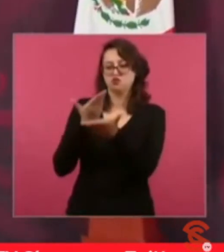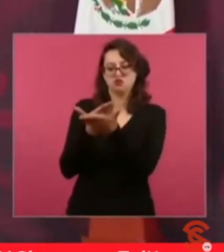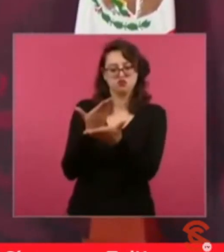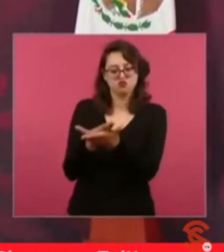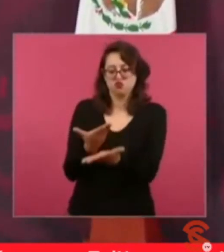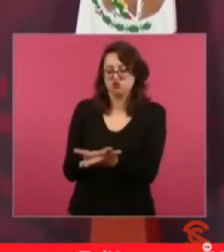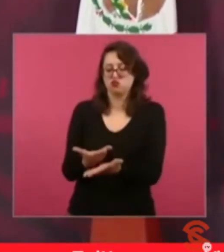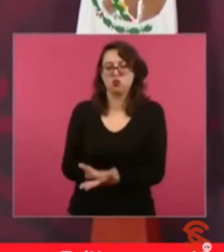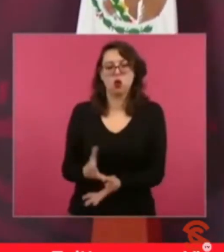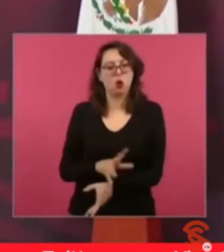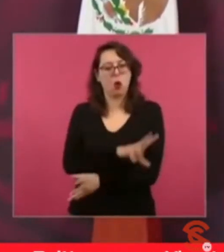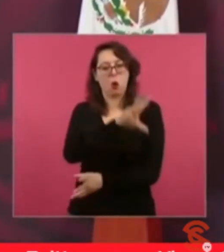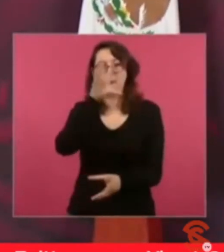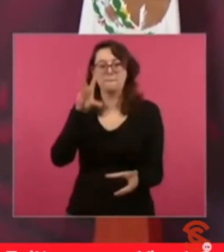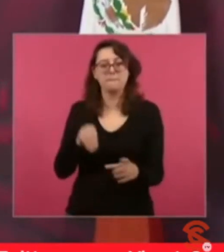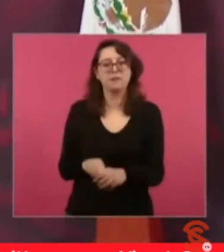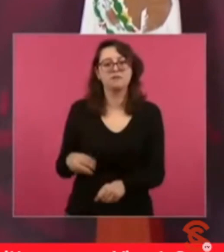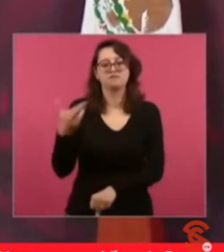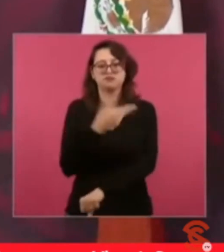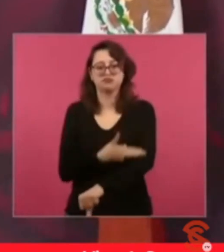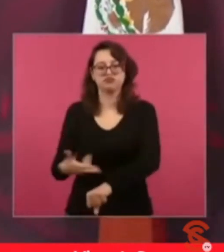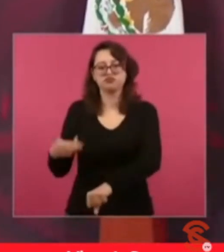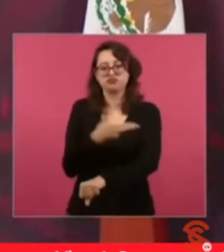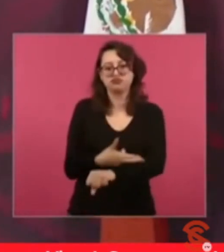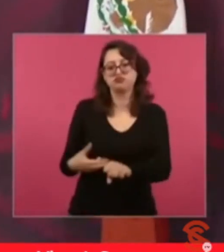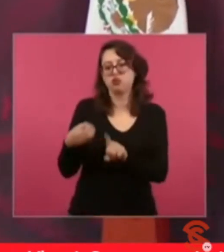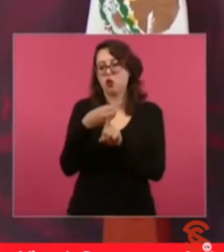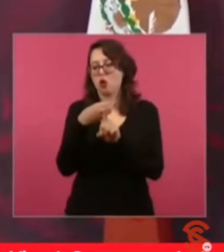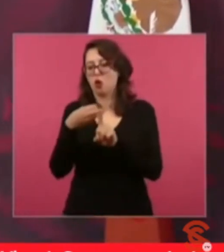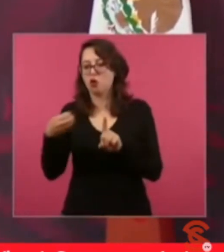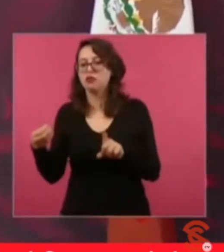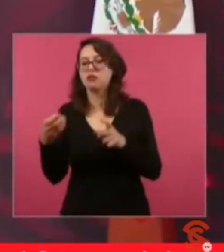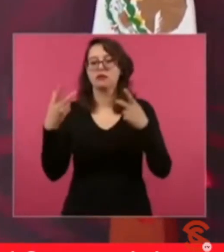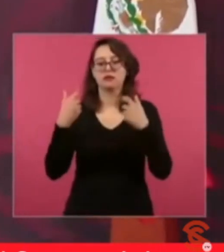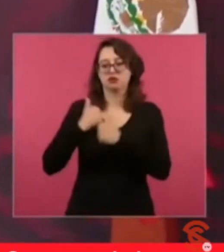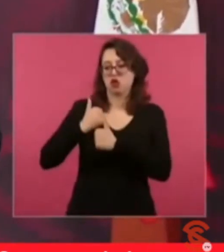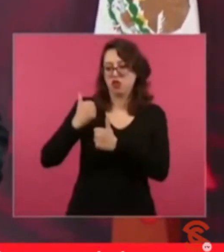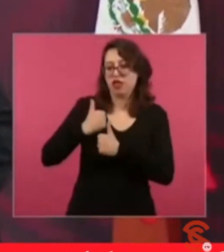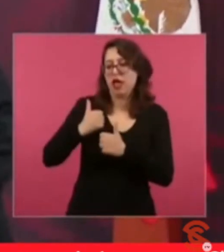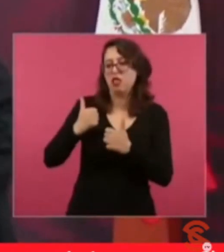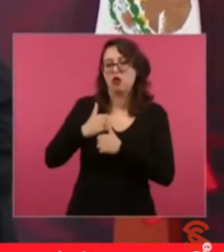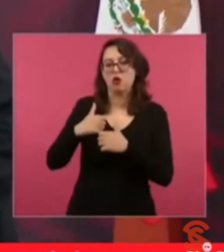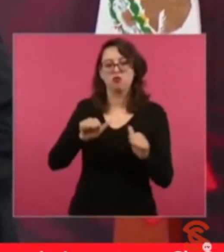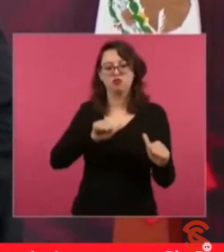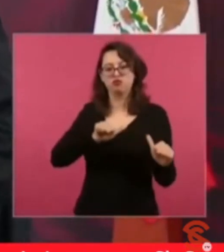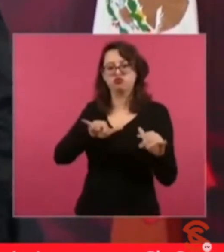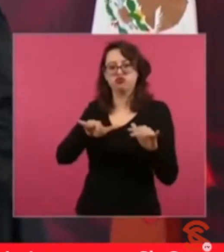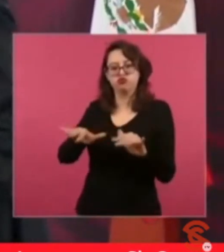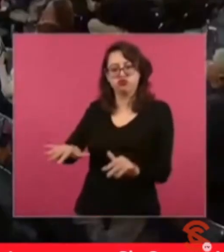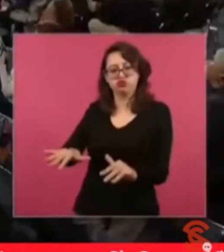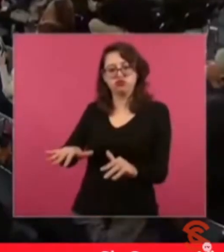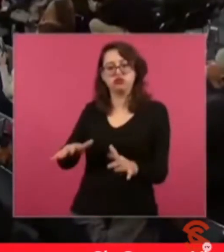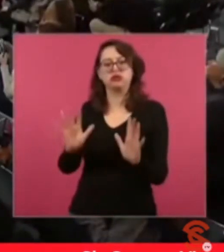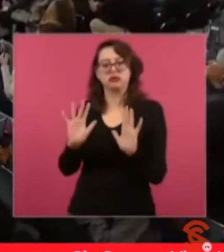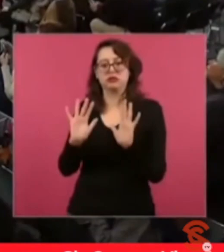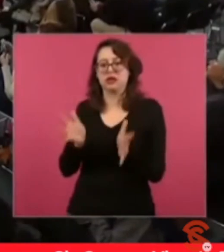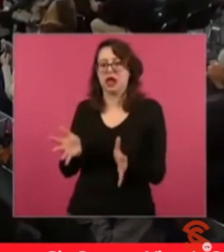todo lo que están haciendo en movilización de hombres, de equipos. ¿Tienes la información?